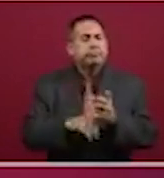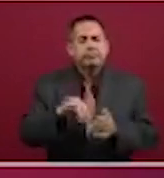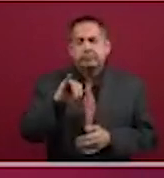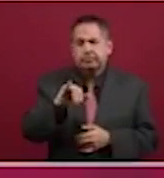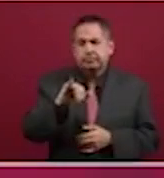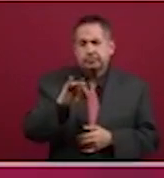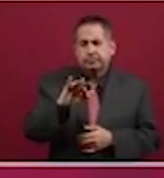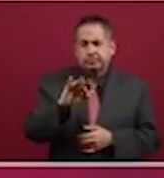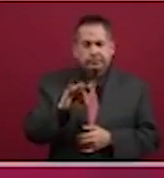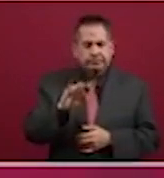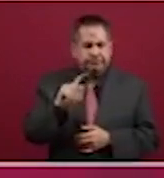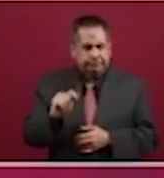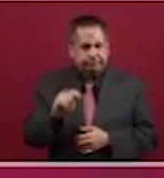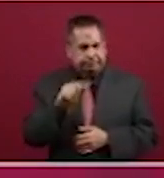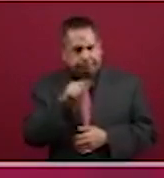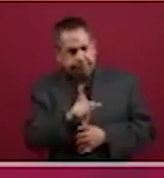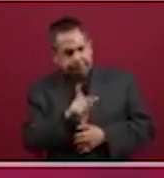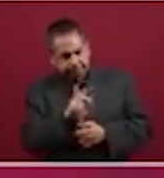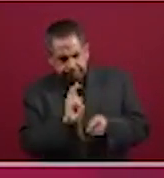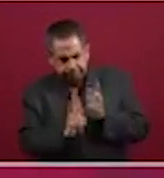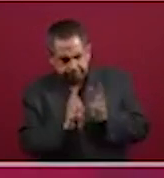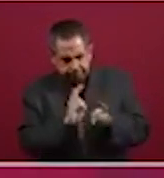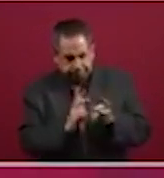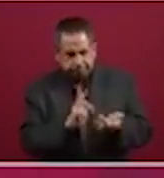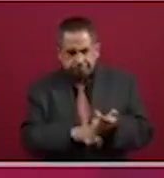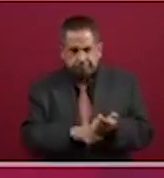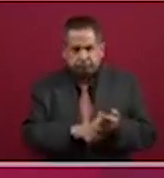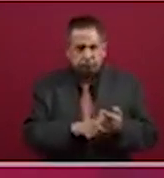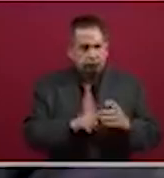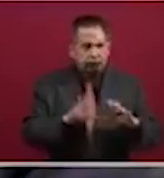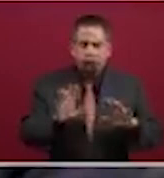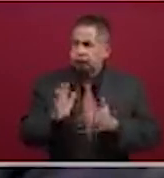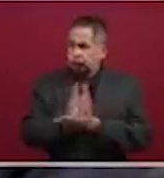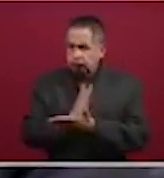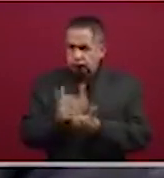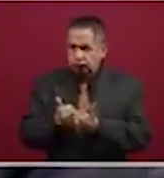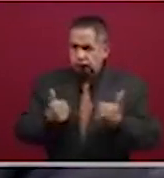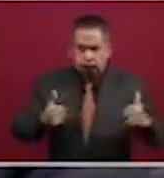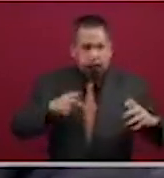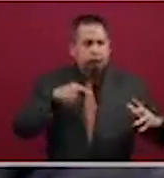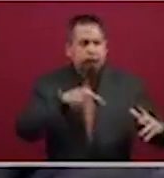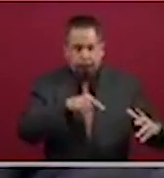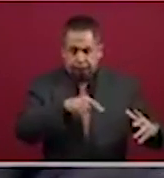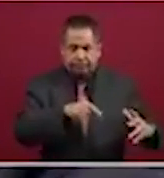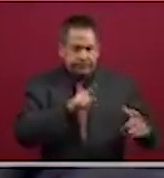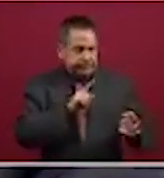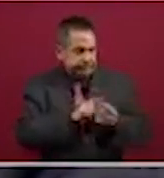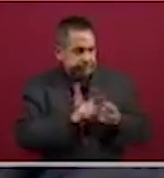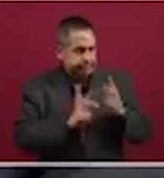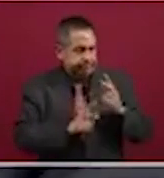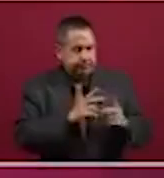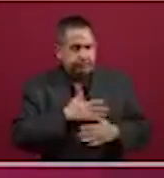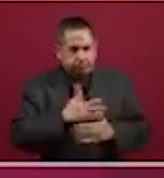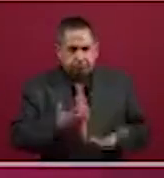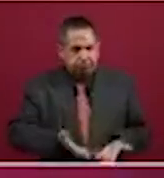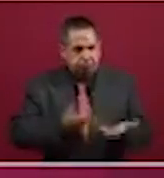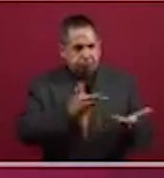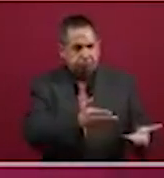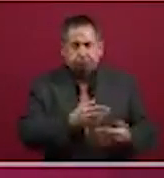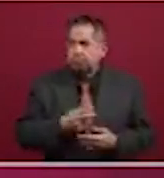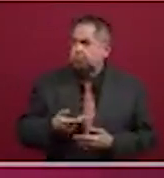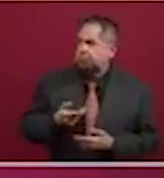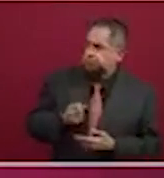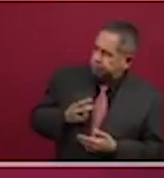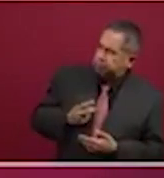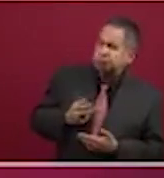las telecomunicaciones que es un organismo autónomo y les dice este planteamiento